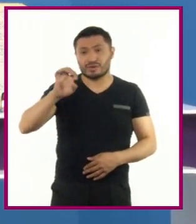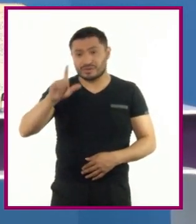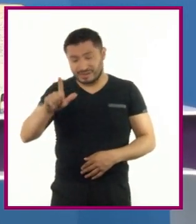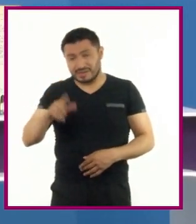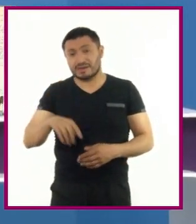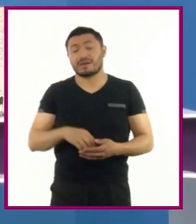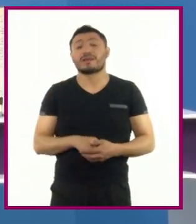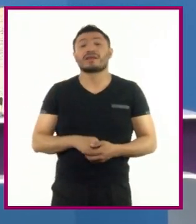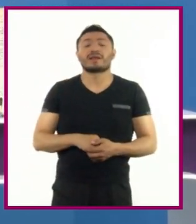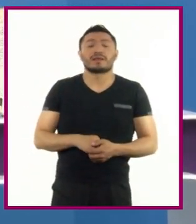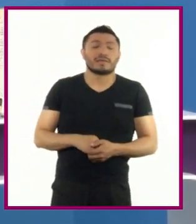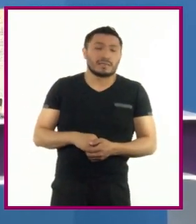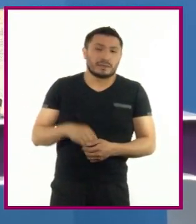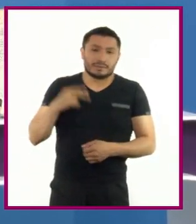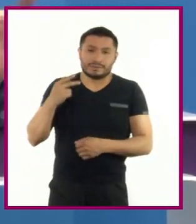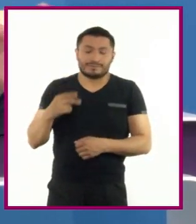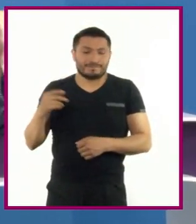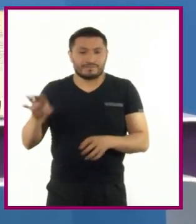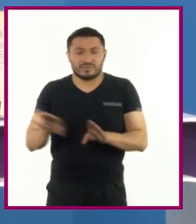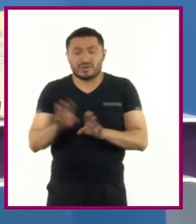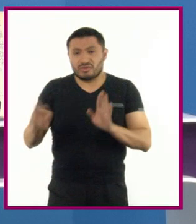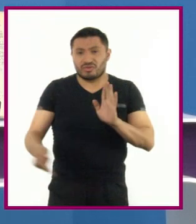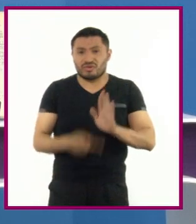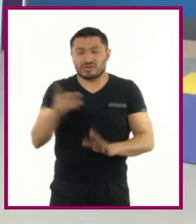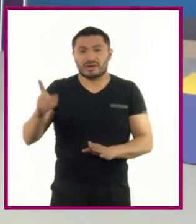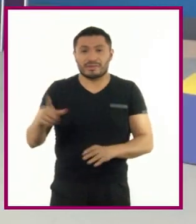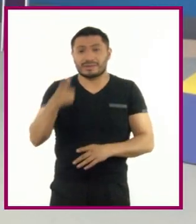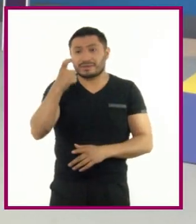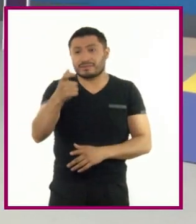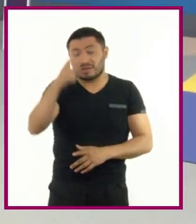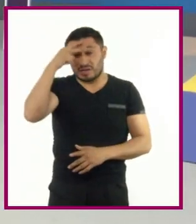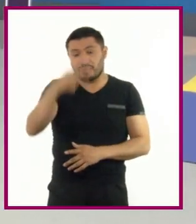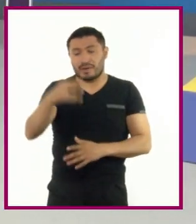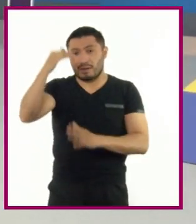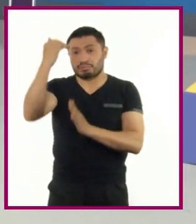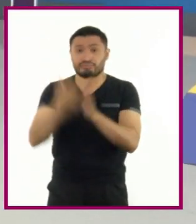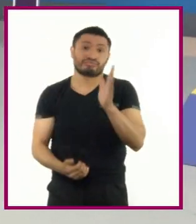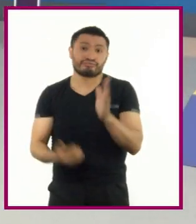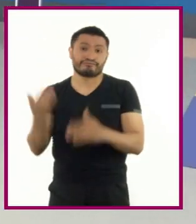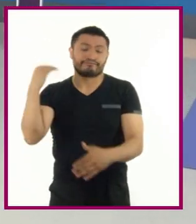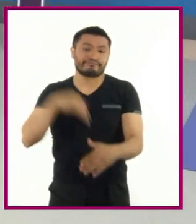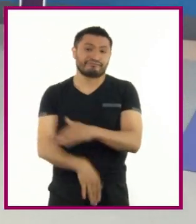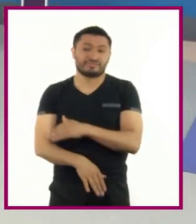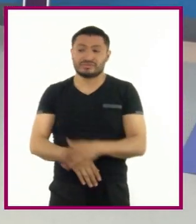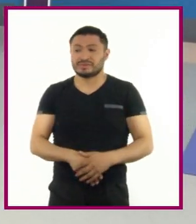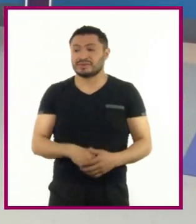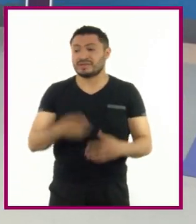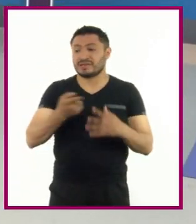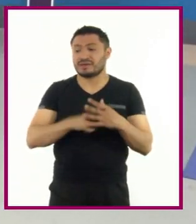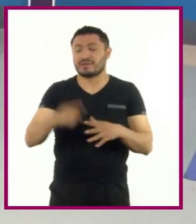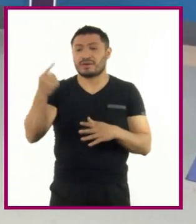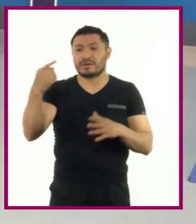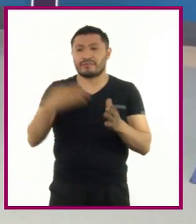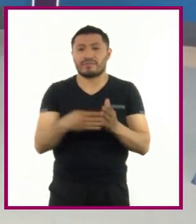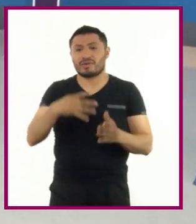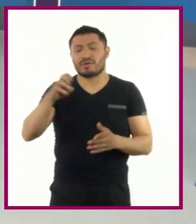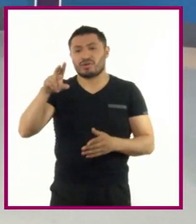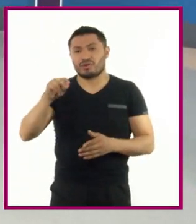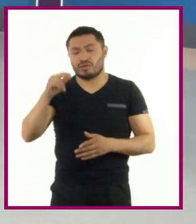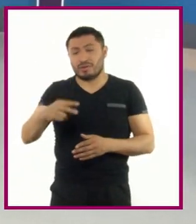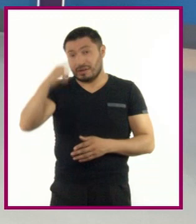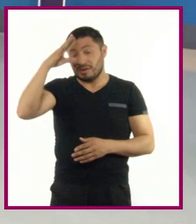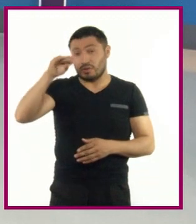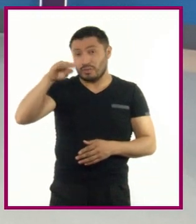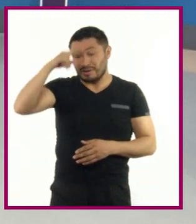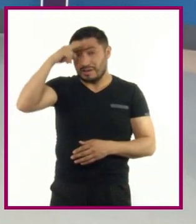como consecuencia una nueva devaluación del peso mexicano. Para el comienzo de la década de 1990, México aceptó